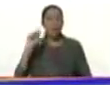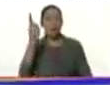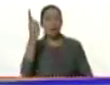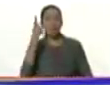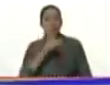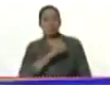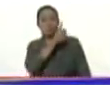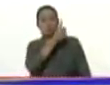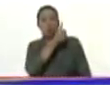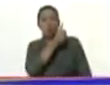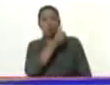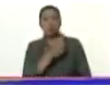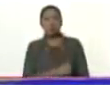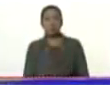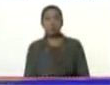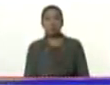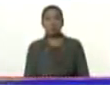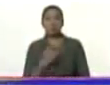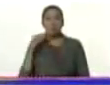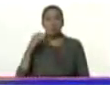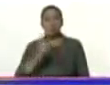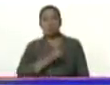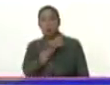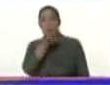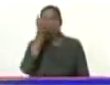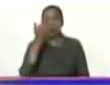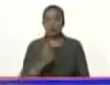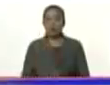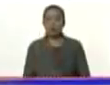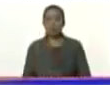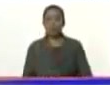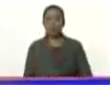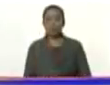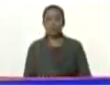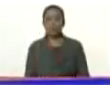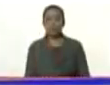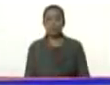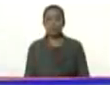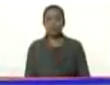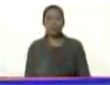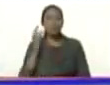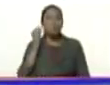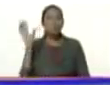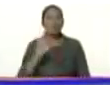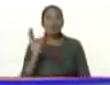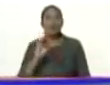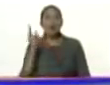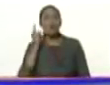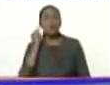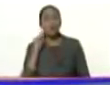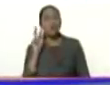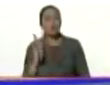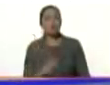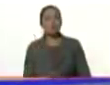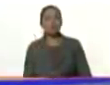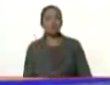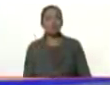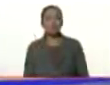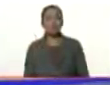mujer alférez mayor. ¡Naguarafe! Una caraqueña, Kengerlin.